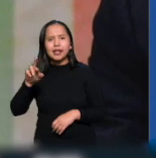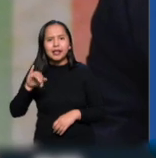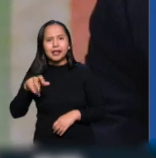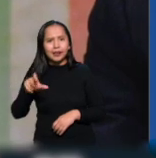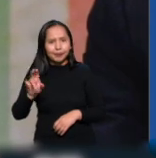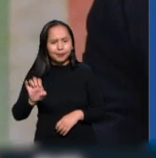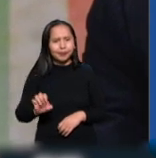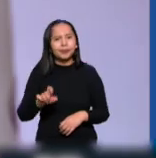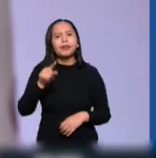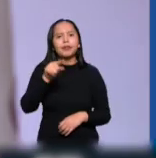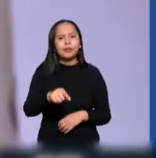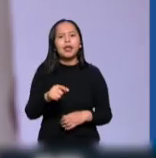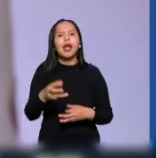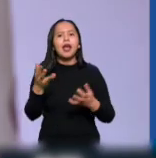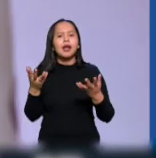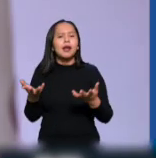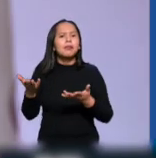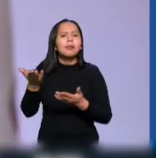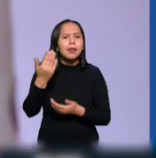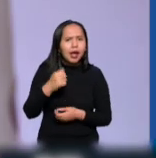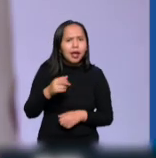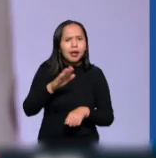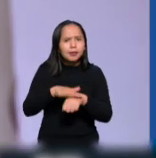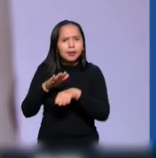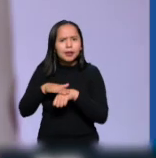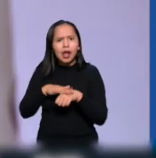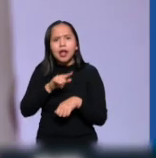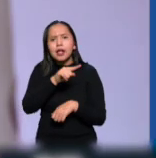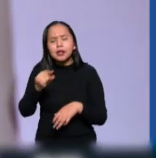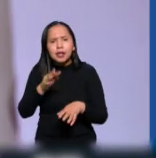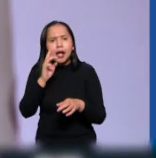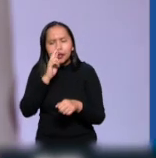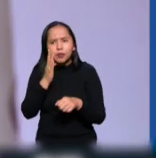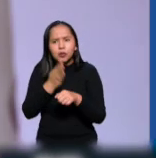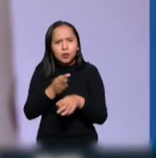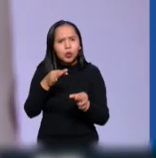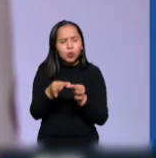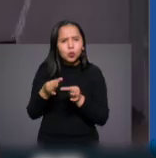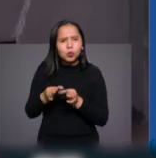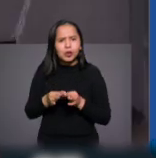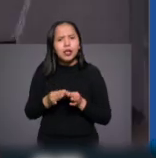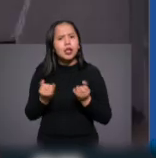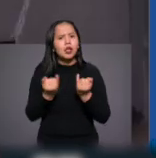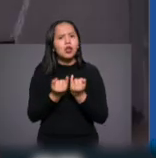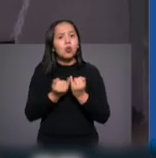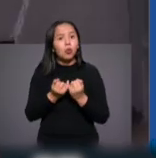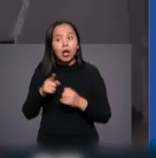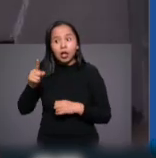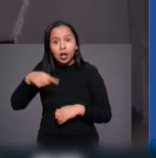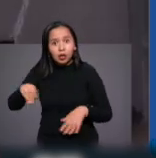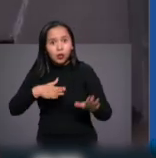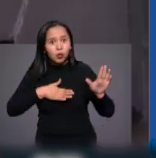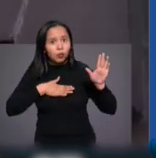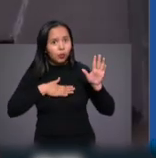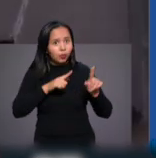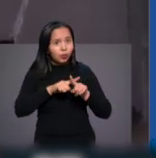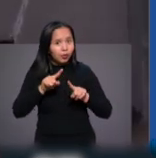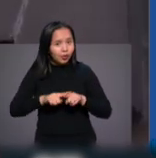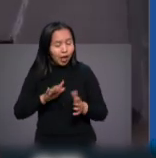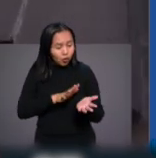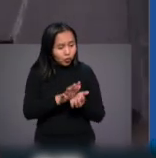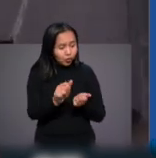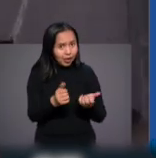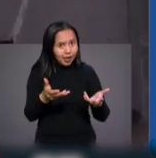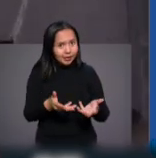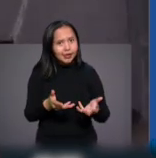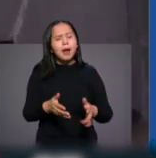de la Suprema Corte de Justicia de la Nación a actuar con responsabilidad, sentido de Estado y que cumplan con su juramento de hacer valer la Constitución.